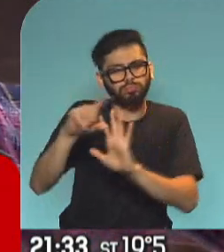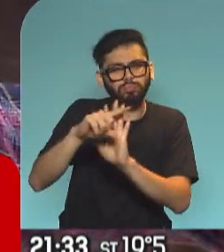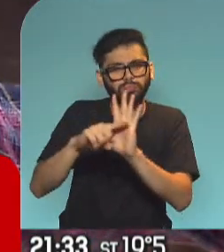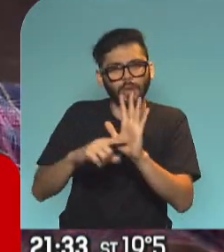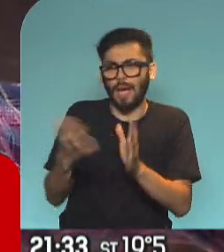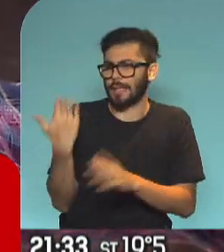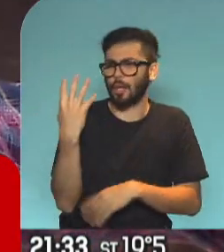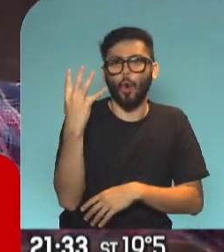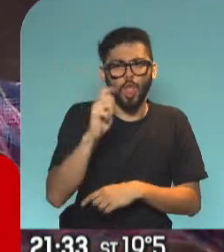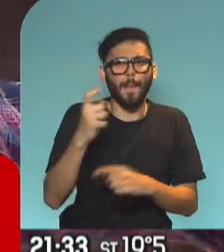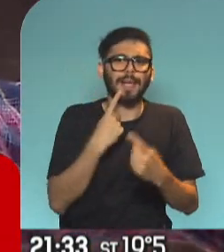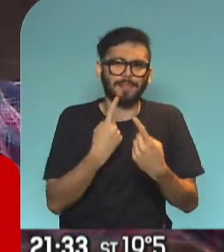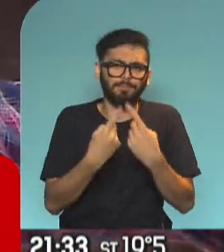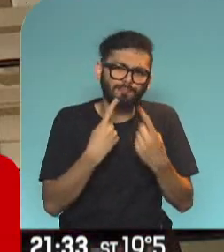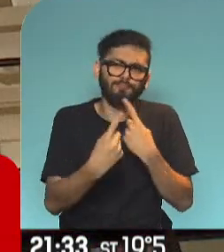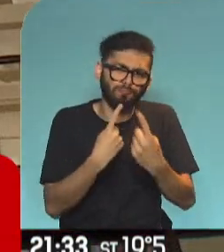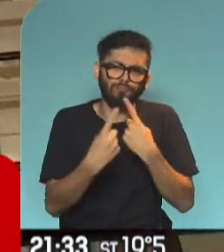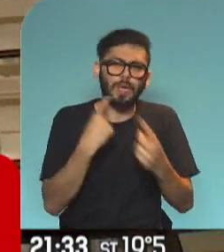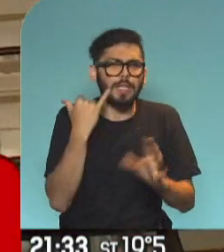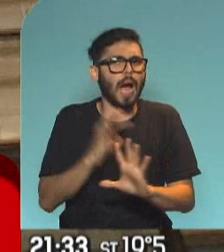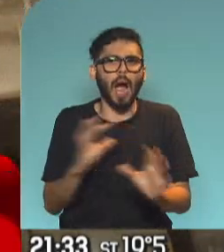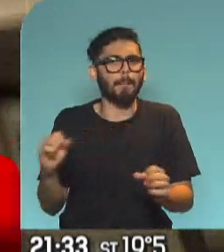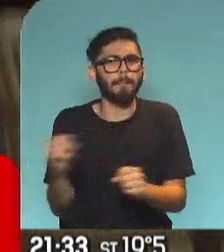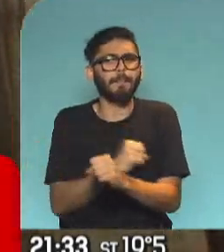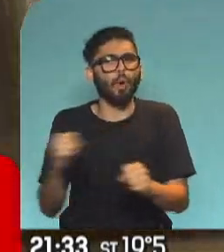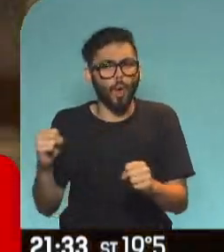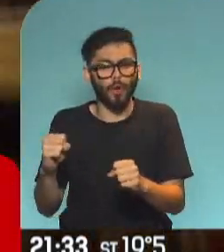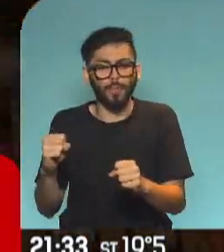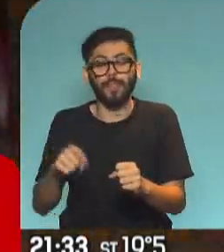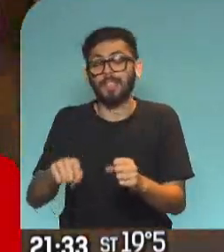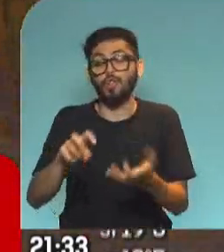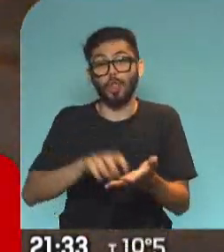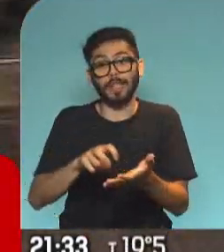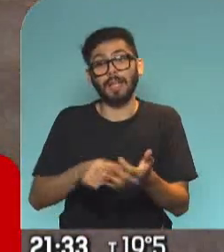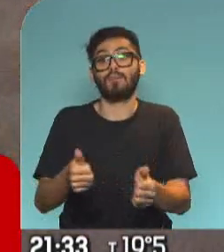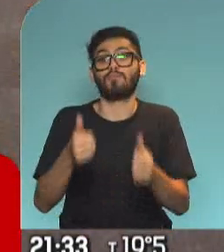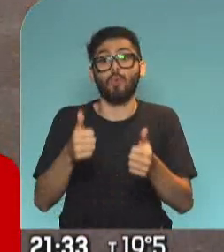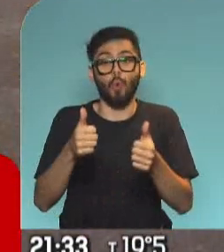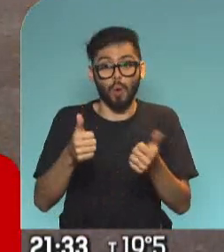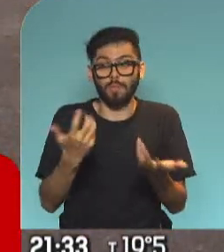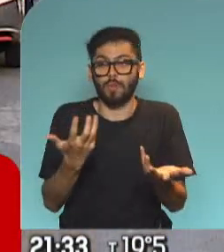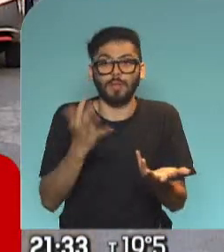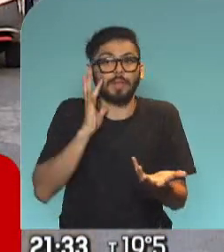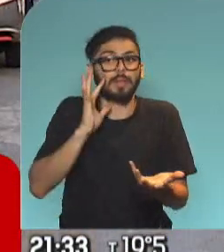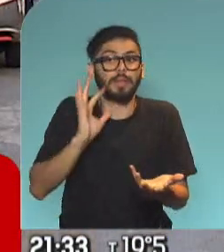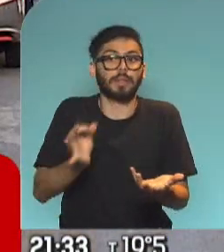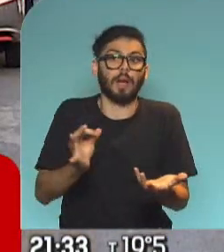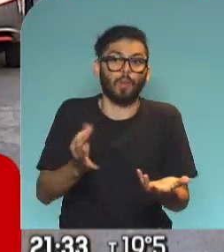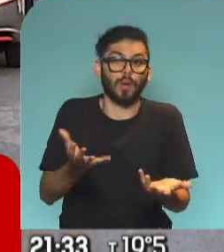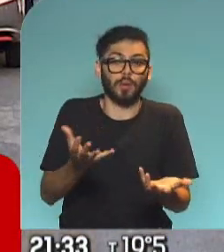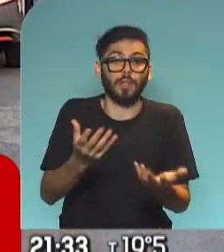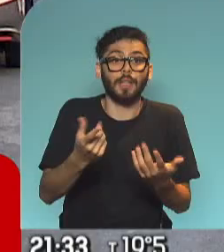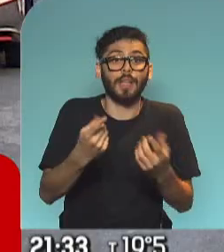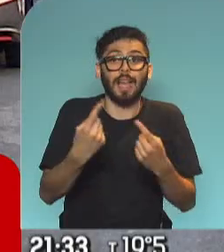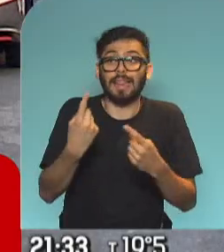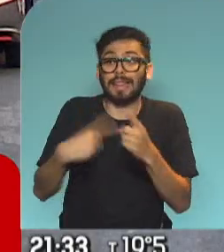hace 4 meses, que ya está consensuado y está aprobado. Es una extraordinaria noticia saber que por lo menos existe el